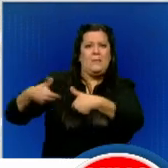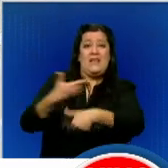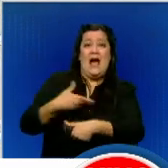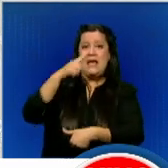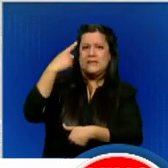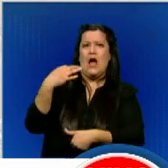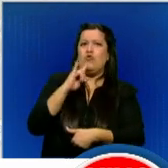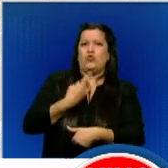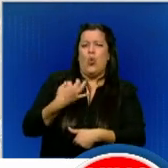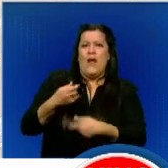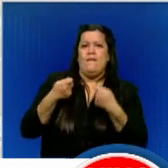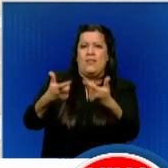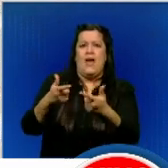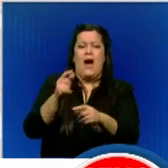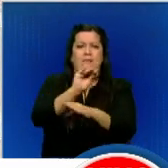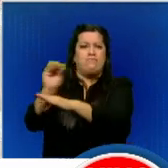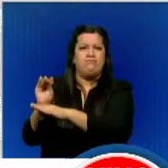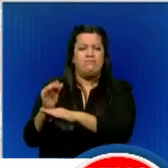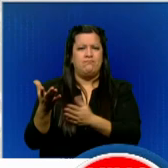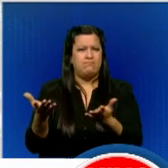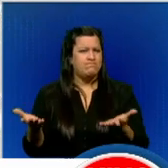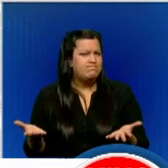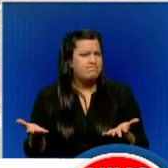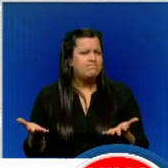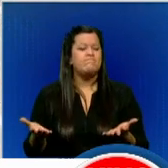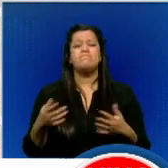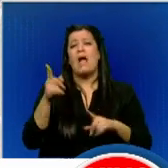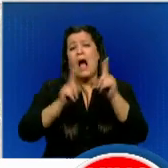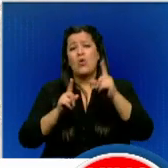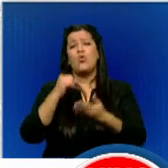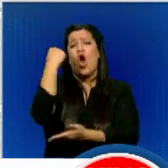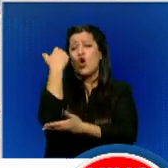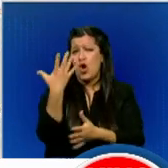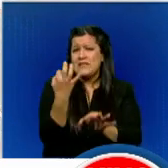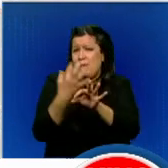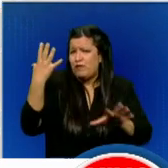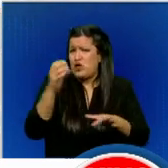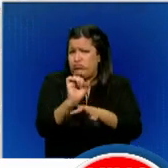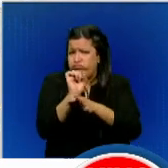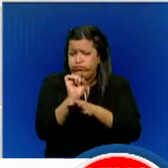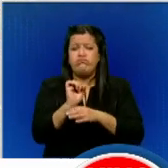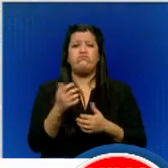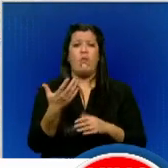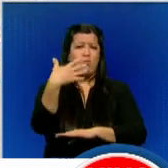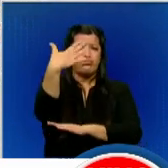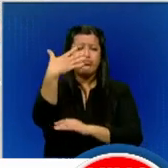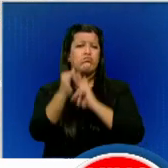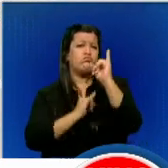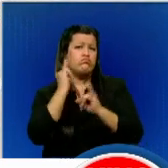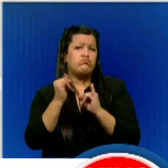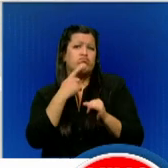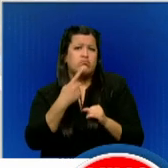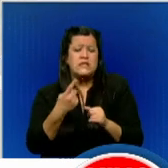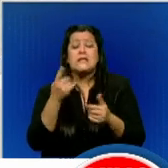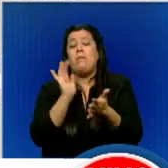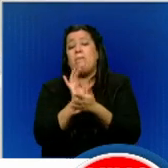diputados y diputadas que algunos economistas profesionales incluso que se presentan con fundamentos aprenden de